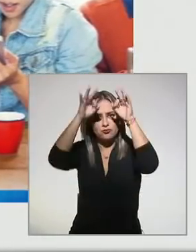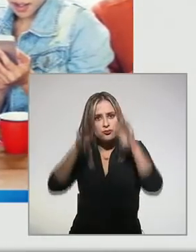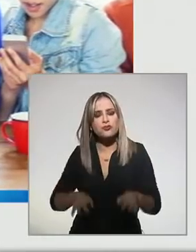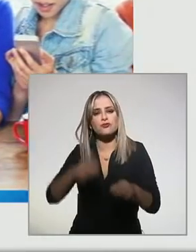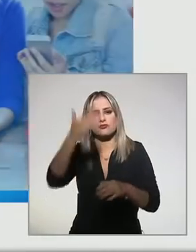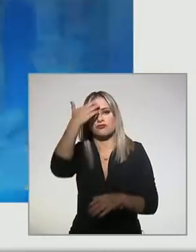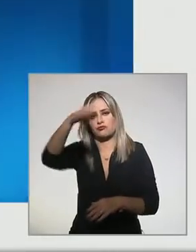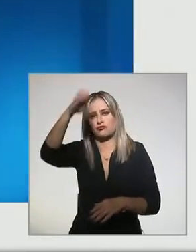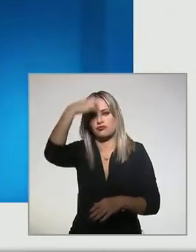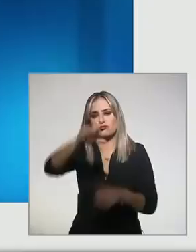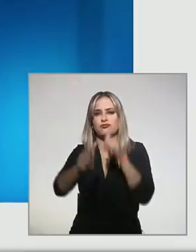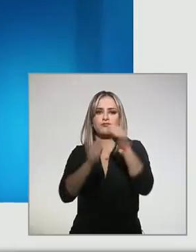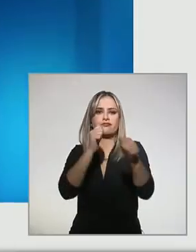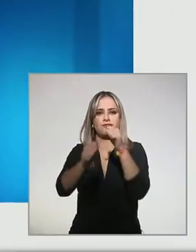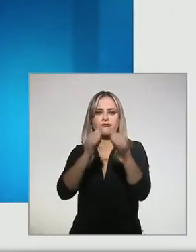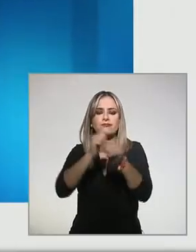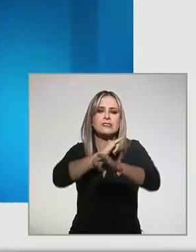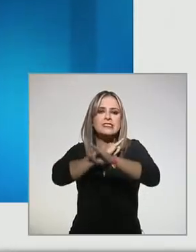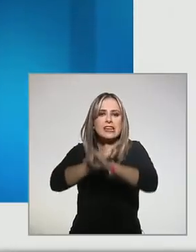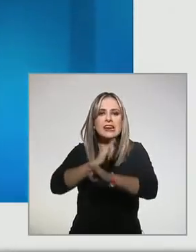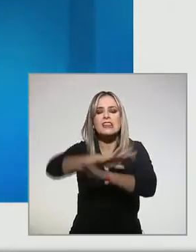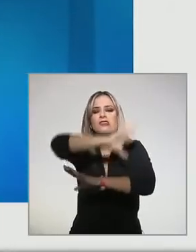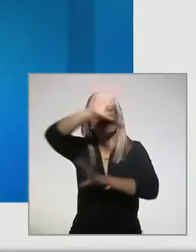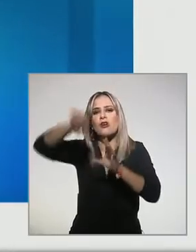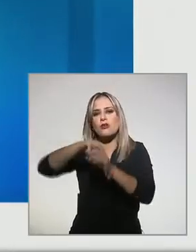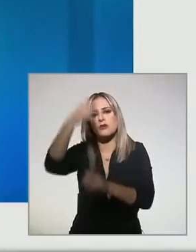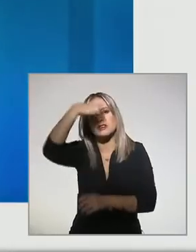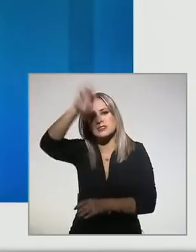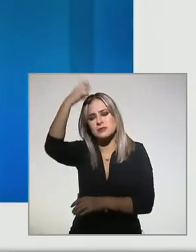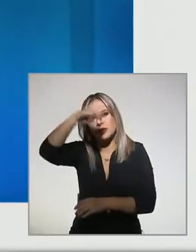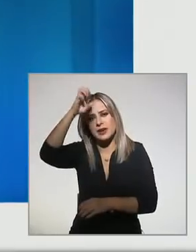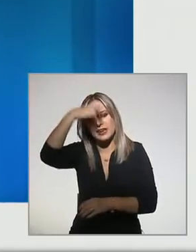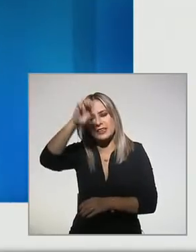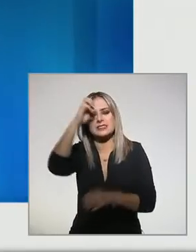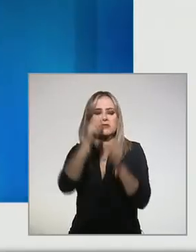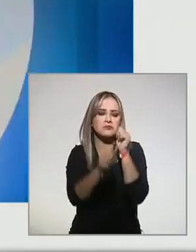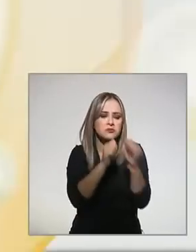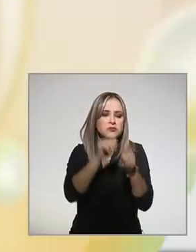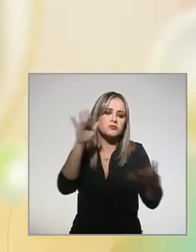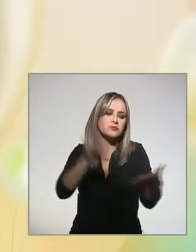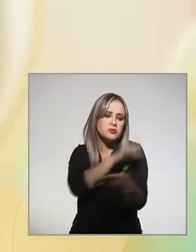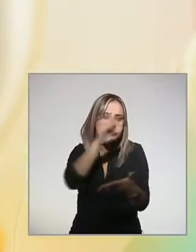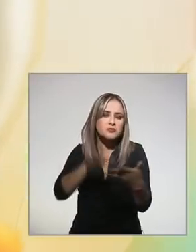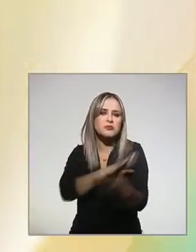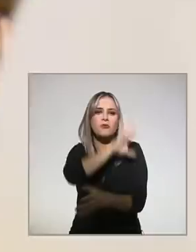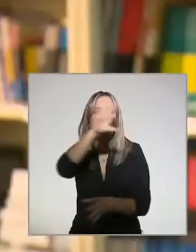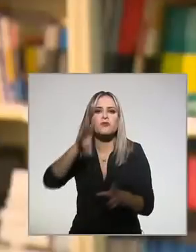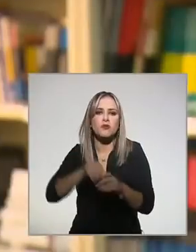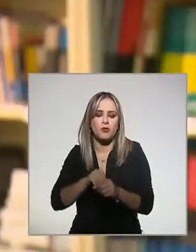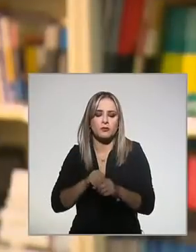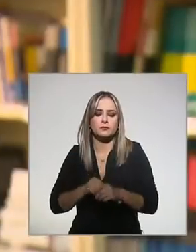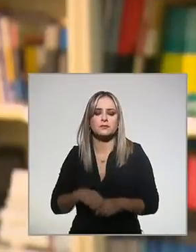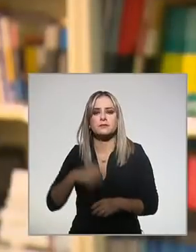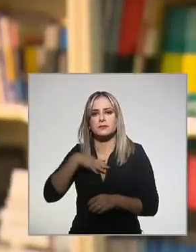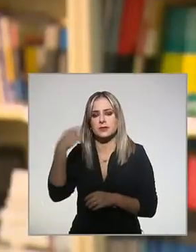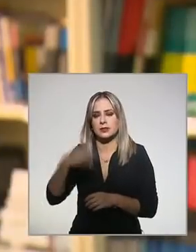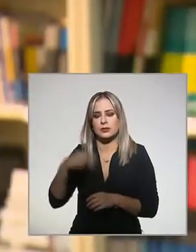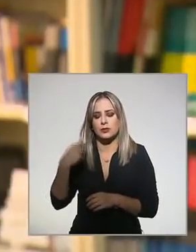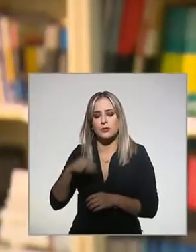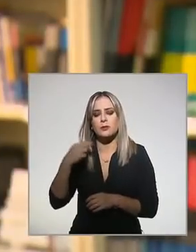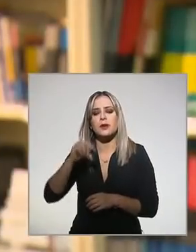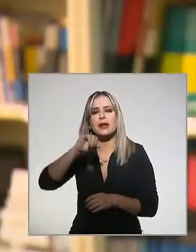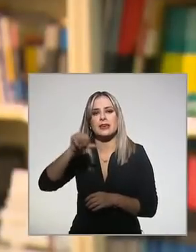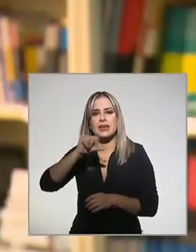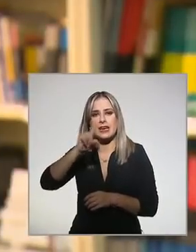y, como tal, están totalmente integrados al internet y a los dispositivos móviles. Mi nombre es Alexa Yasmín